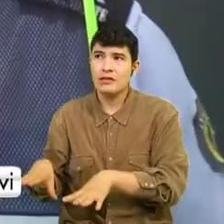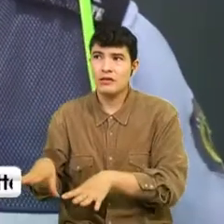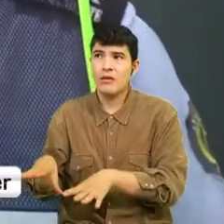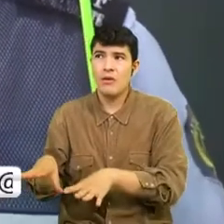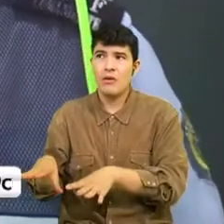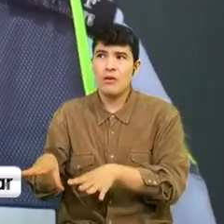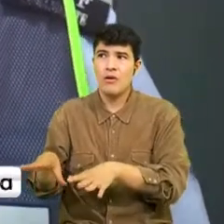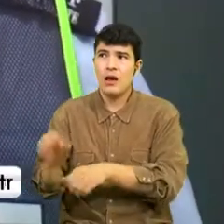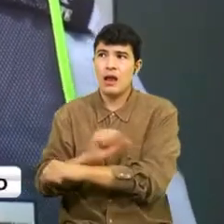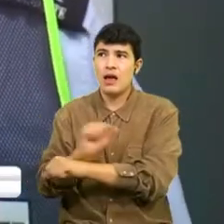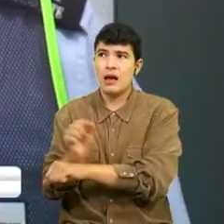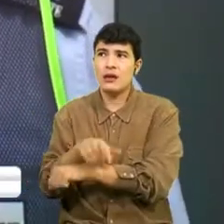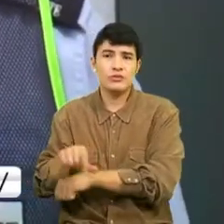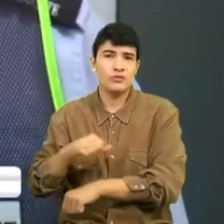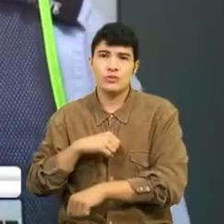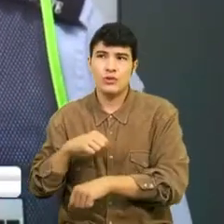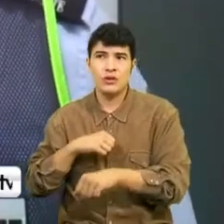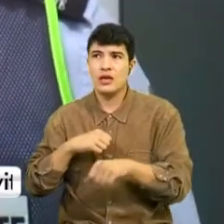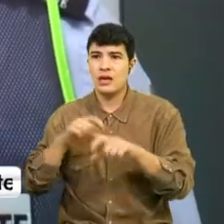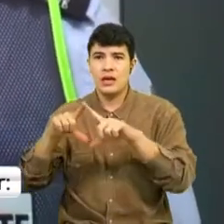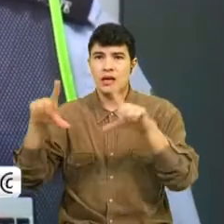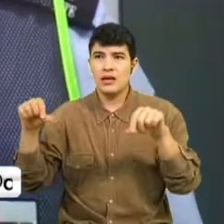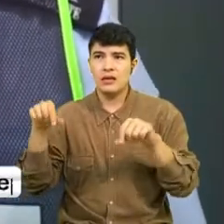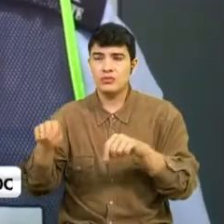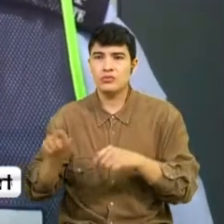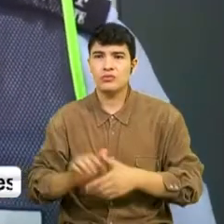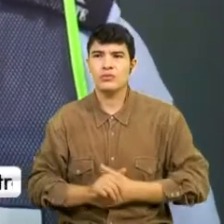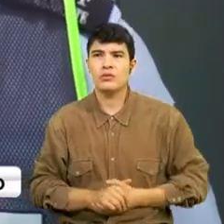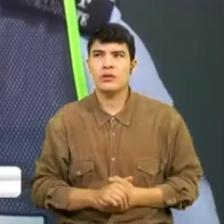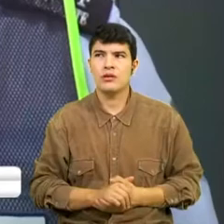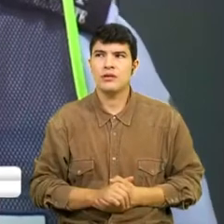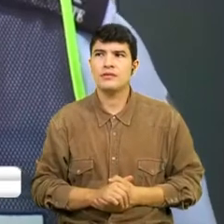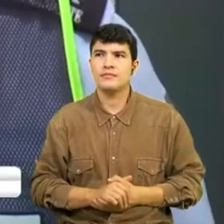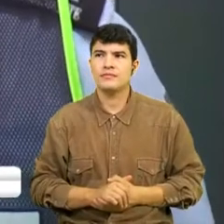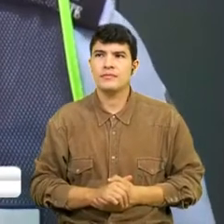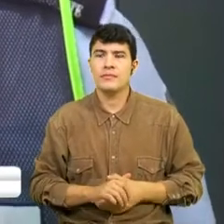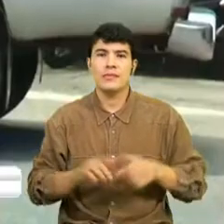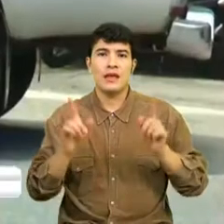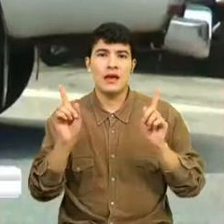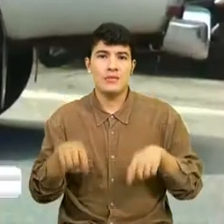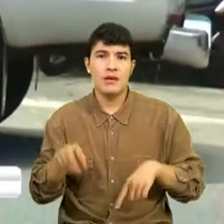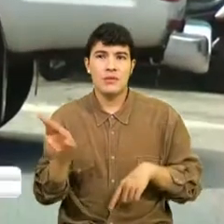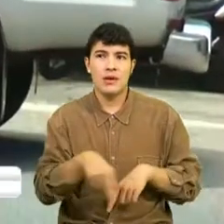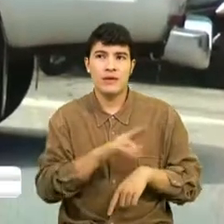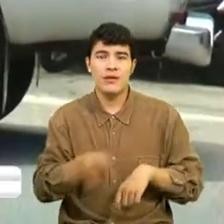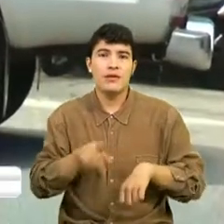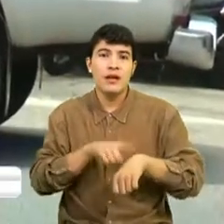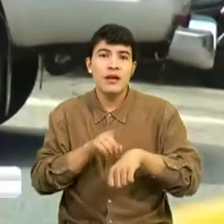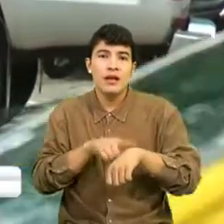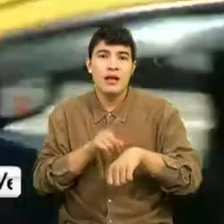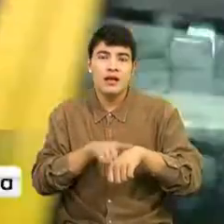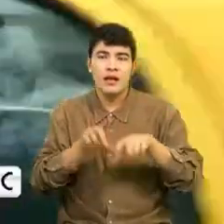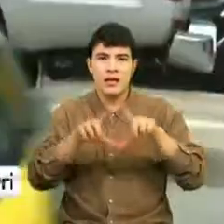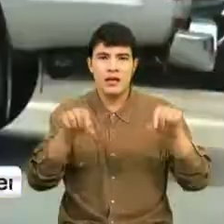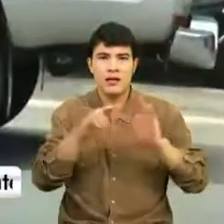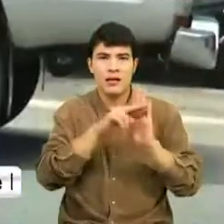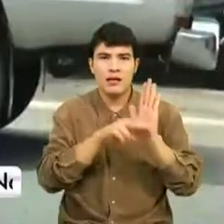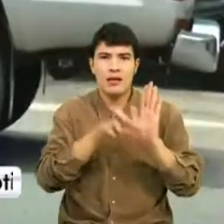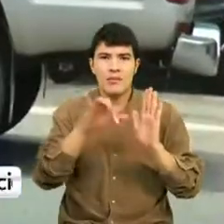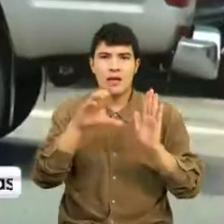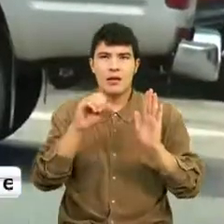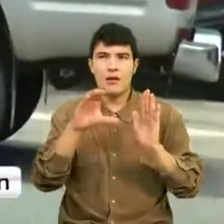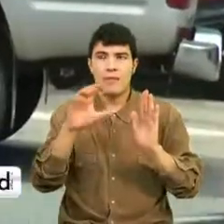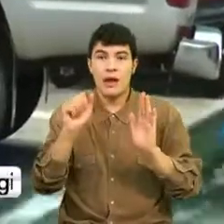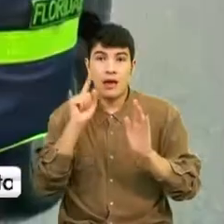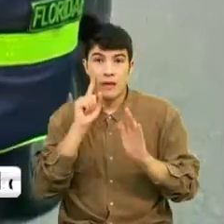operativo, por no tener los documentos en regla, por restricción en las horas prohibidas. En estos operativos se evidencia un